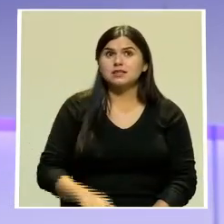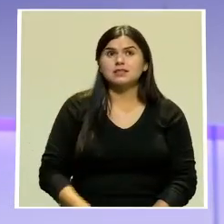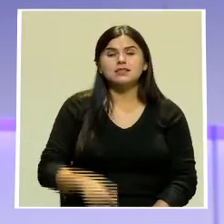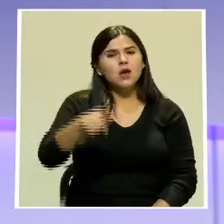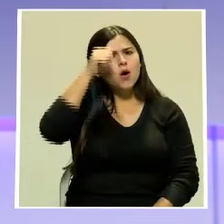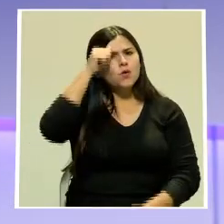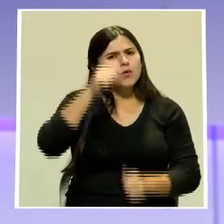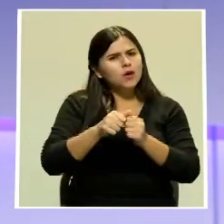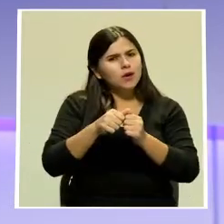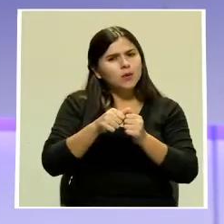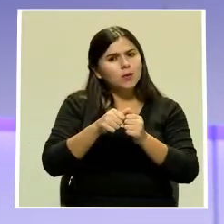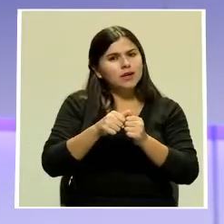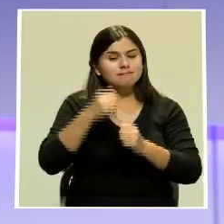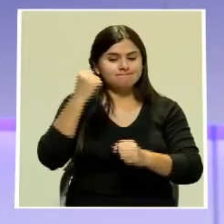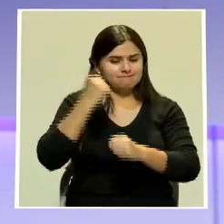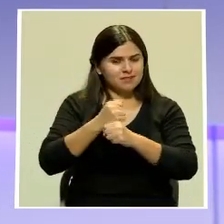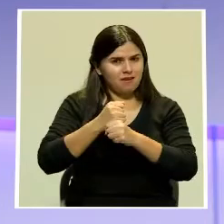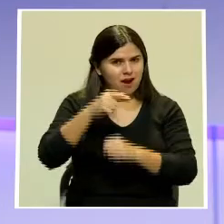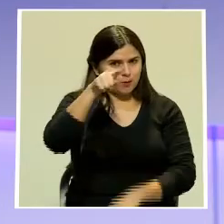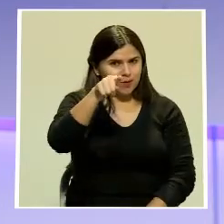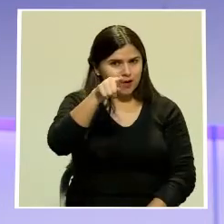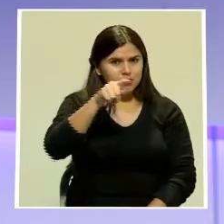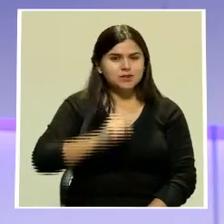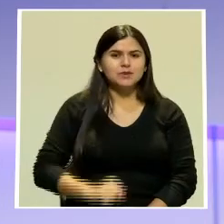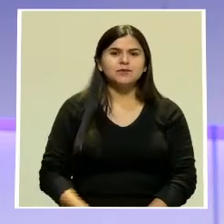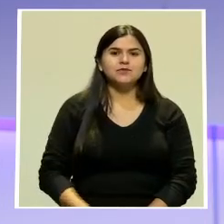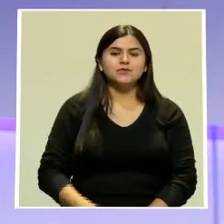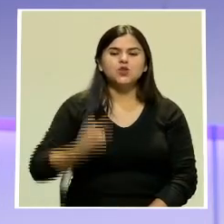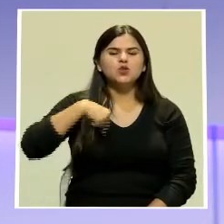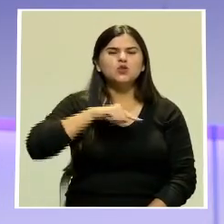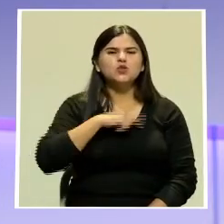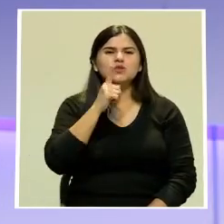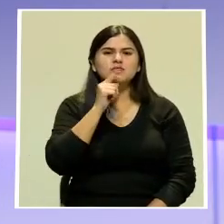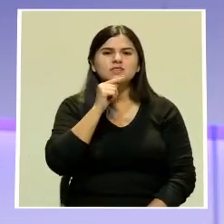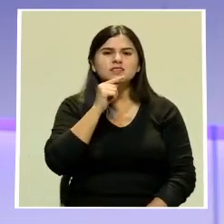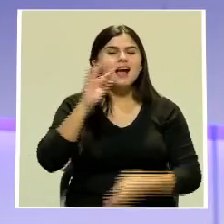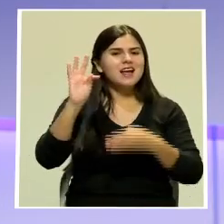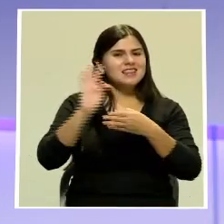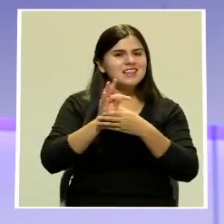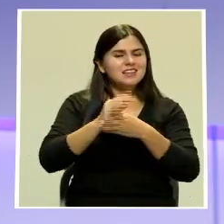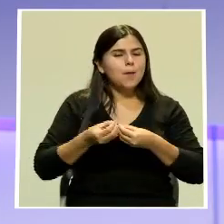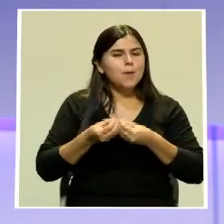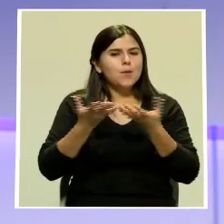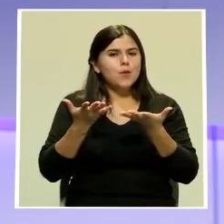Recuerden, trabajamos para usted. Somos